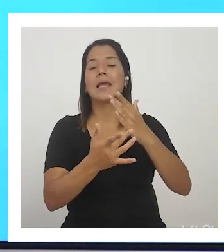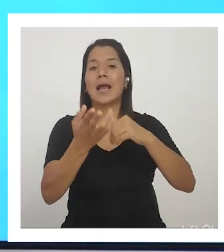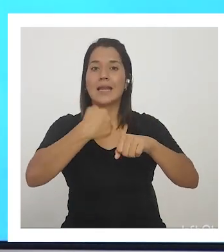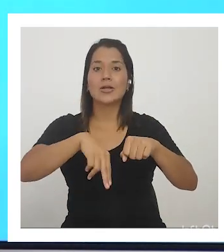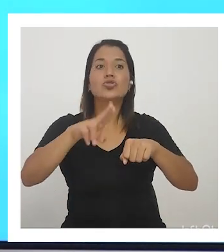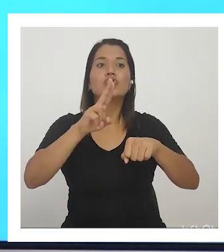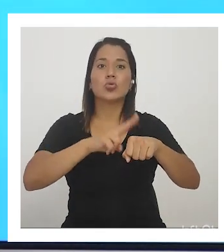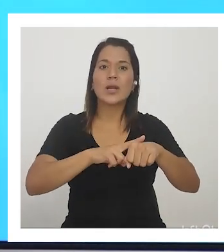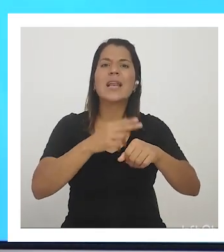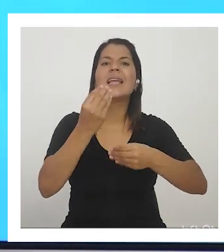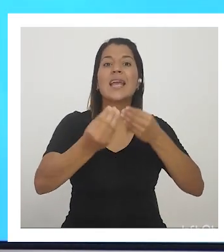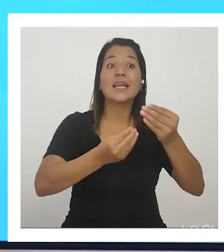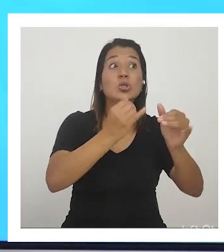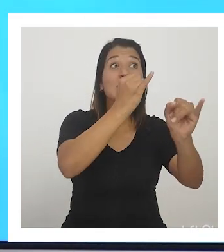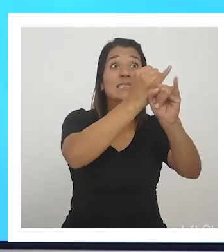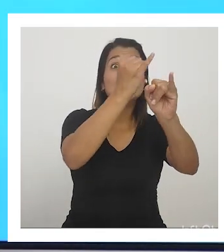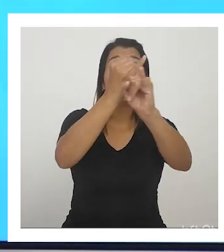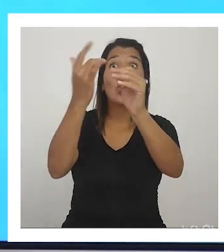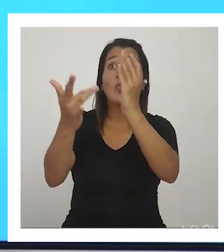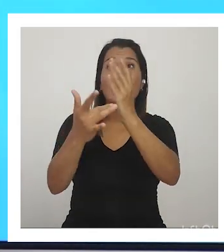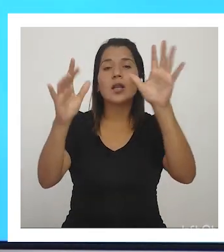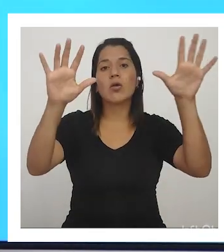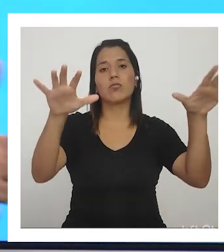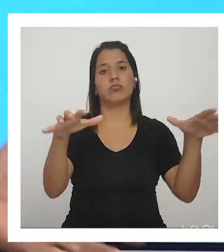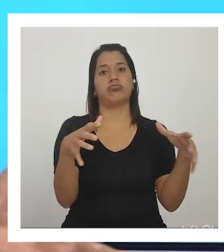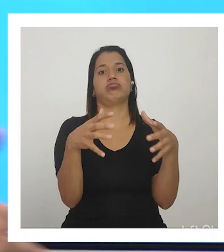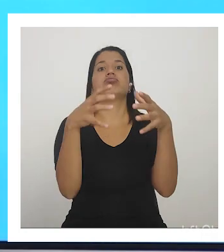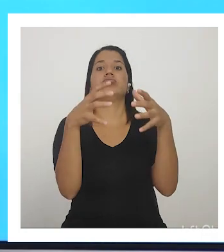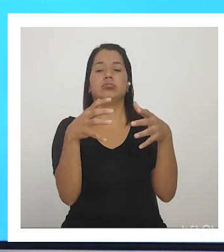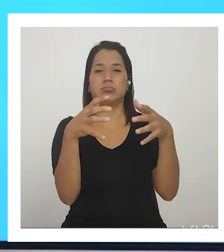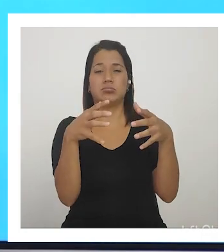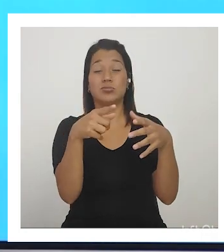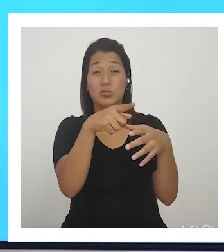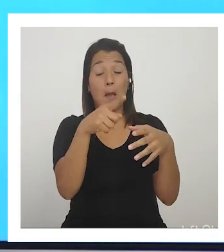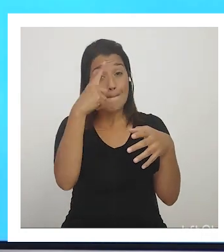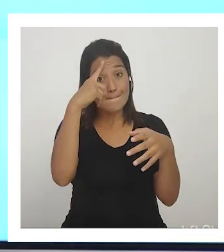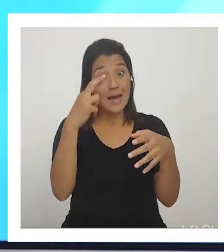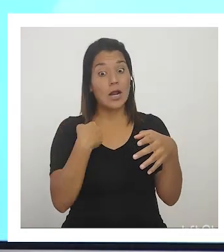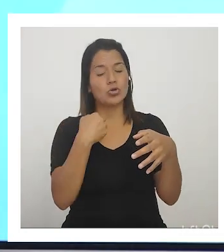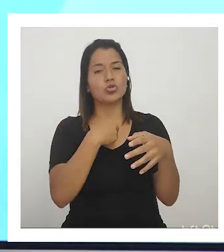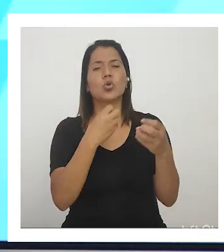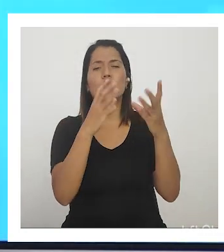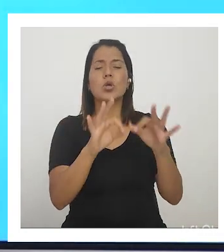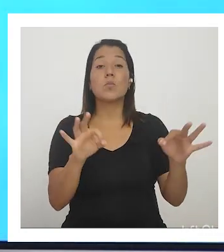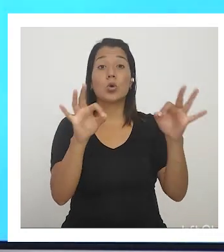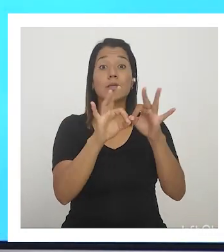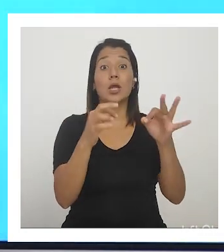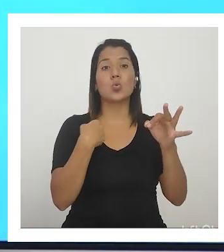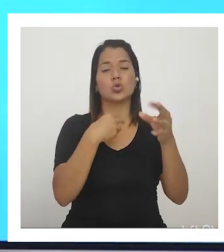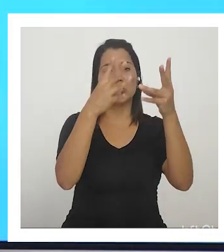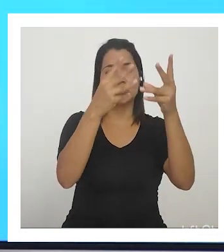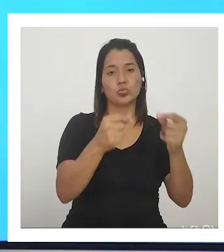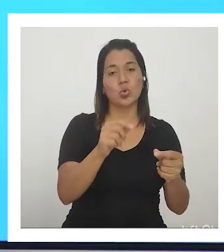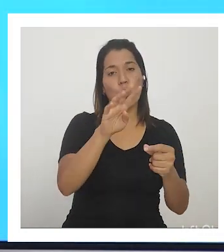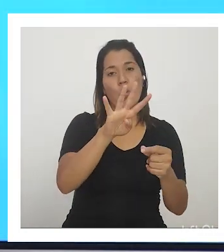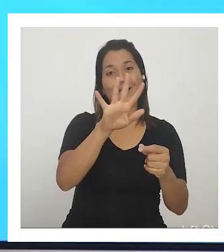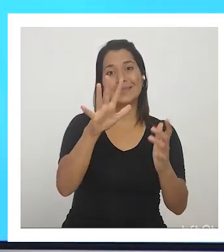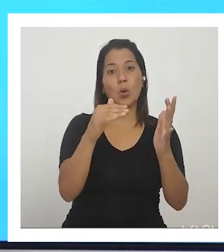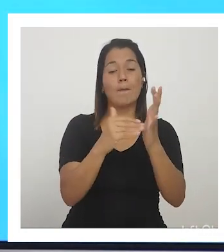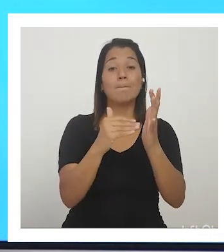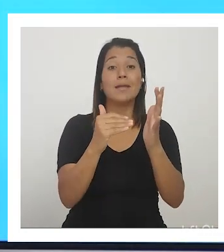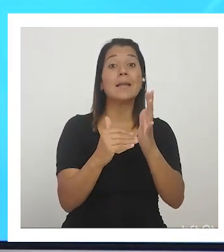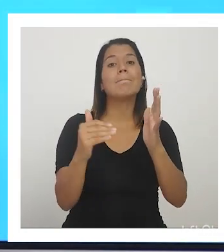nosotros esto es muy significativo, porque nosotros, el presupuesto nuestro es de 45.000 millones, es realmente muy poco